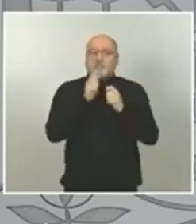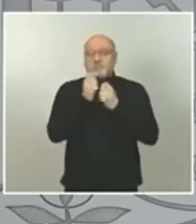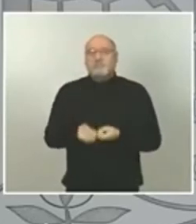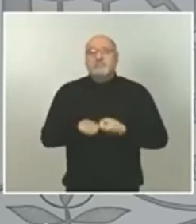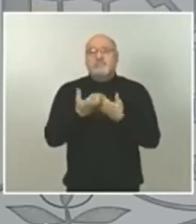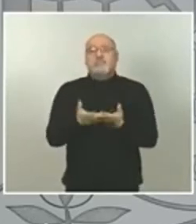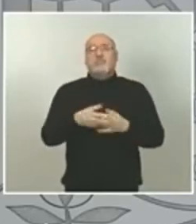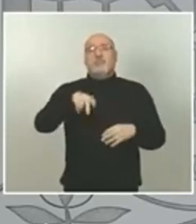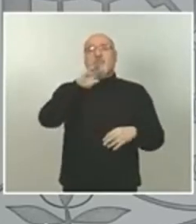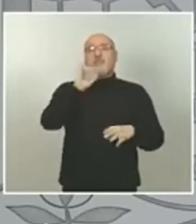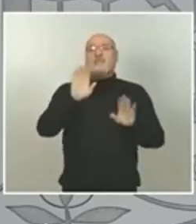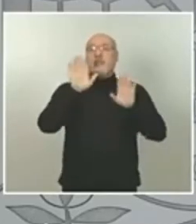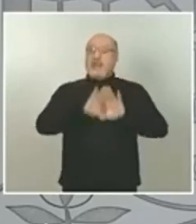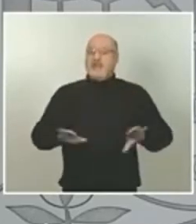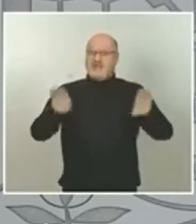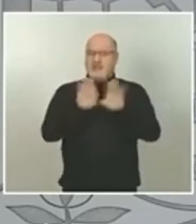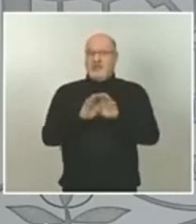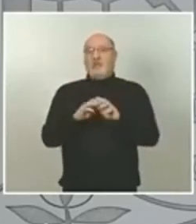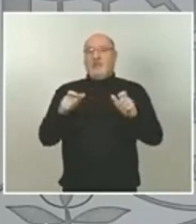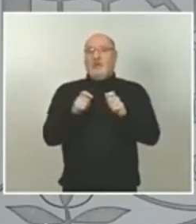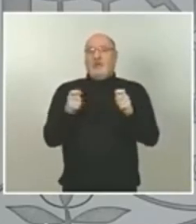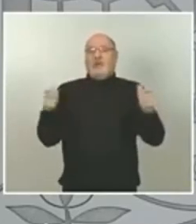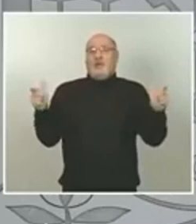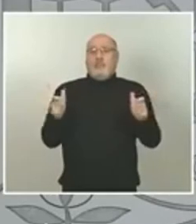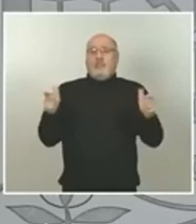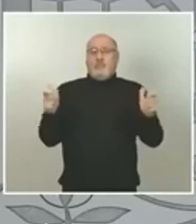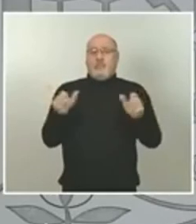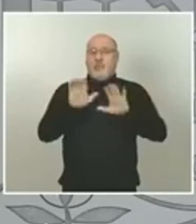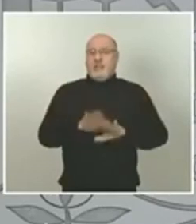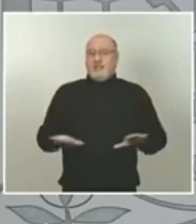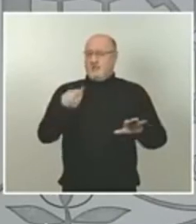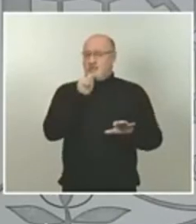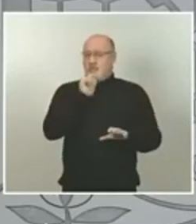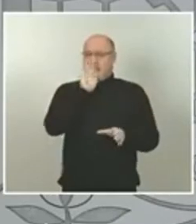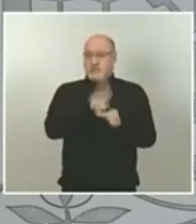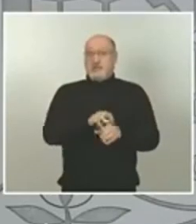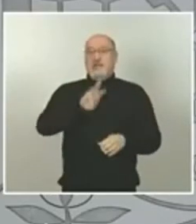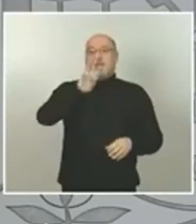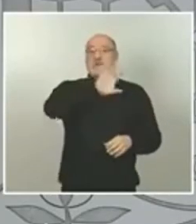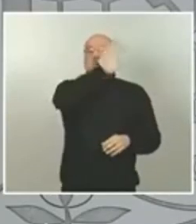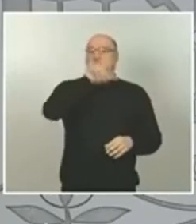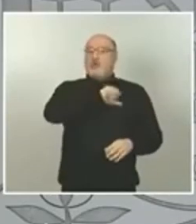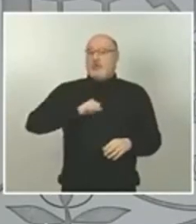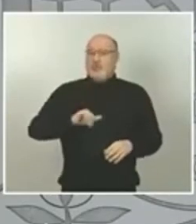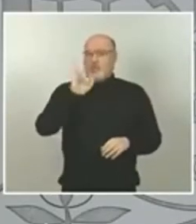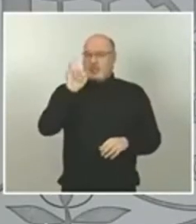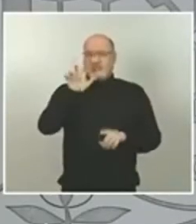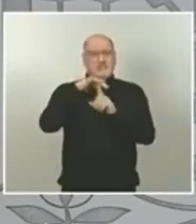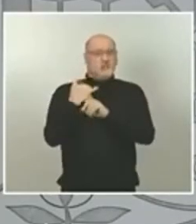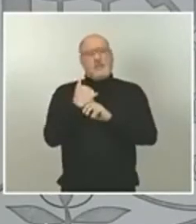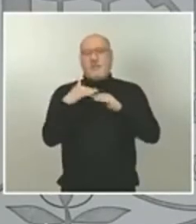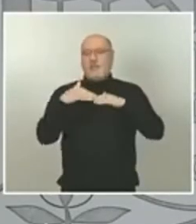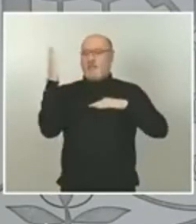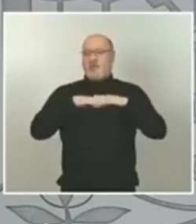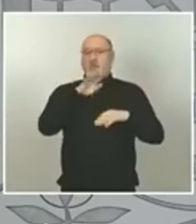va un ritmo muy lento de descenso, muy lento. Digamos que hay 3 comunidades autónomas que están por encima del